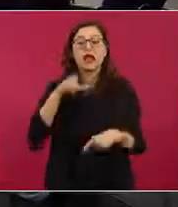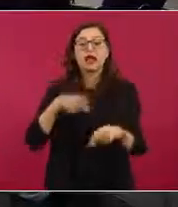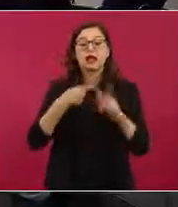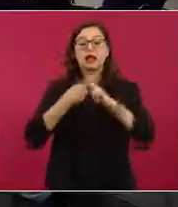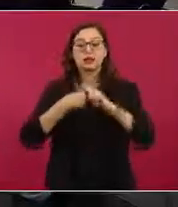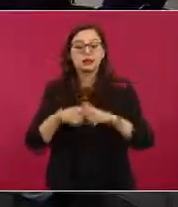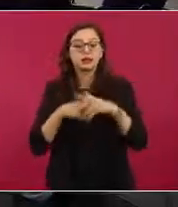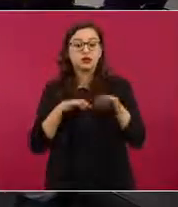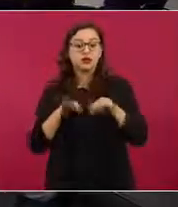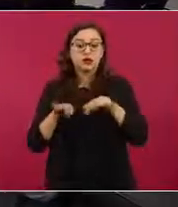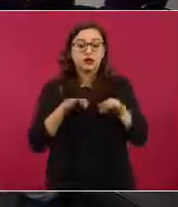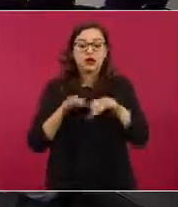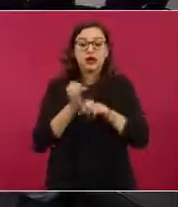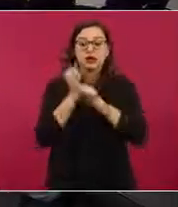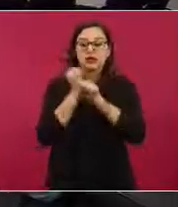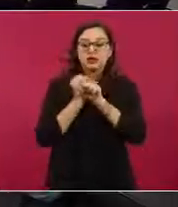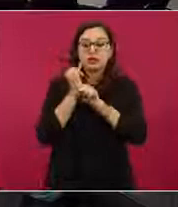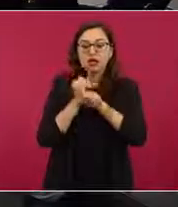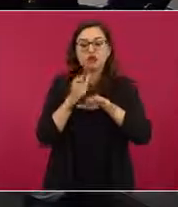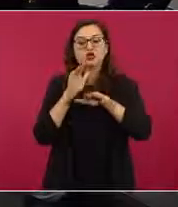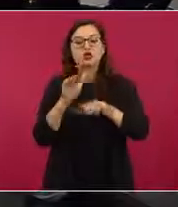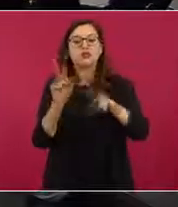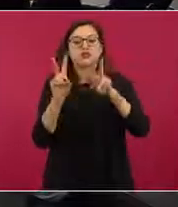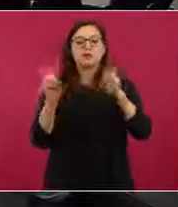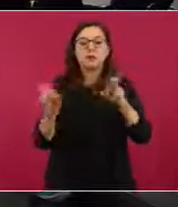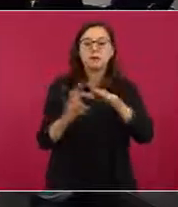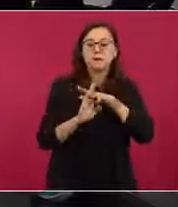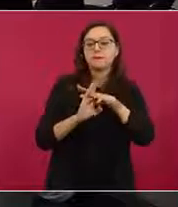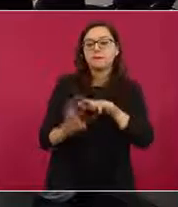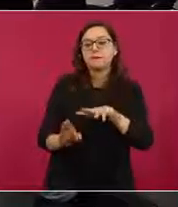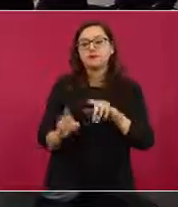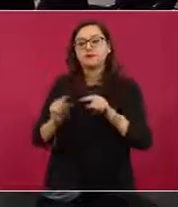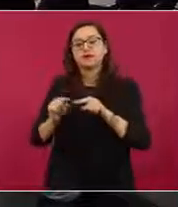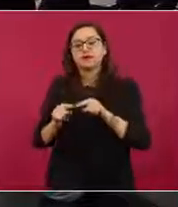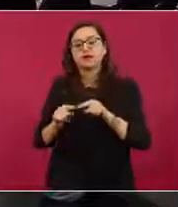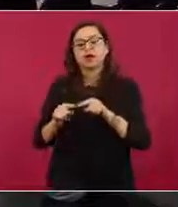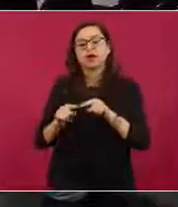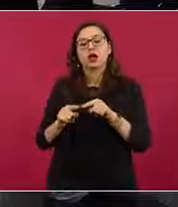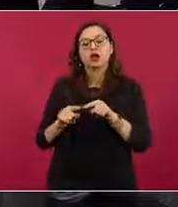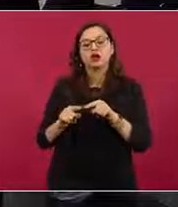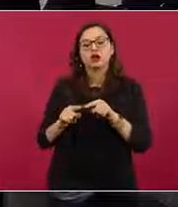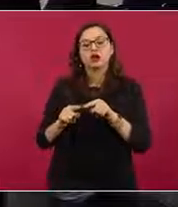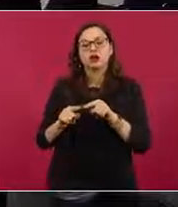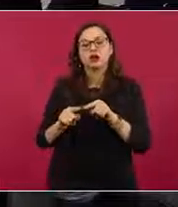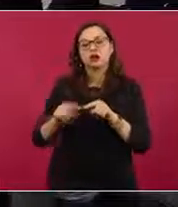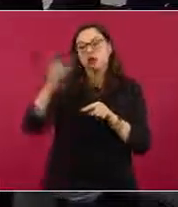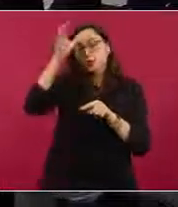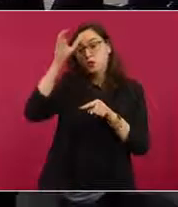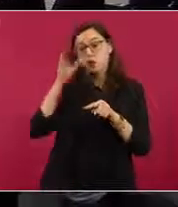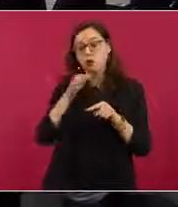ruta del migrante, que estaba apoyando a los migrantes. Se dirigía de Coahuila hacia